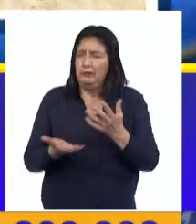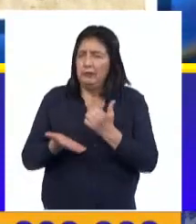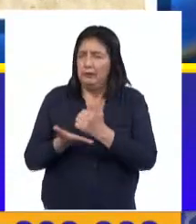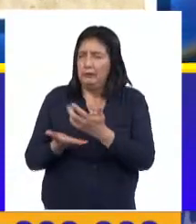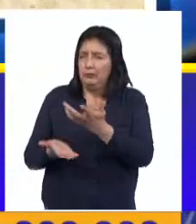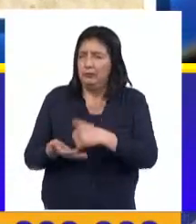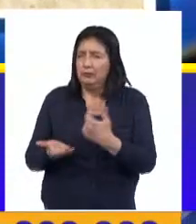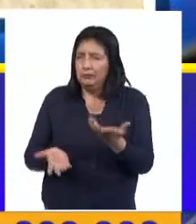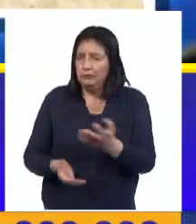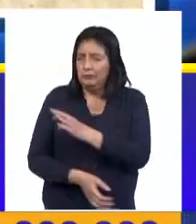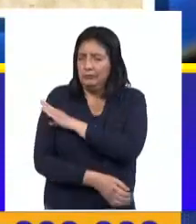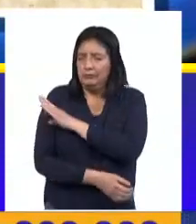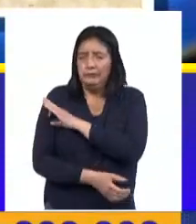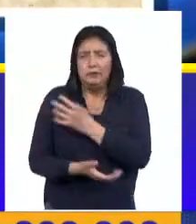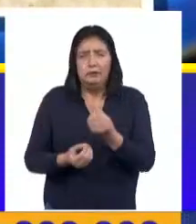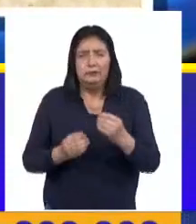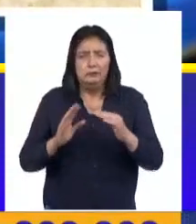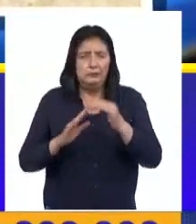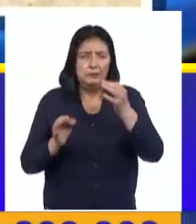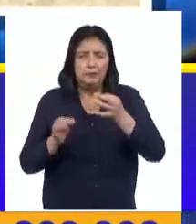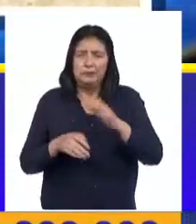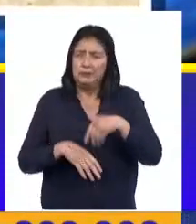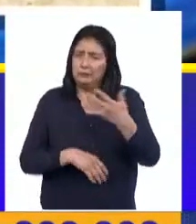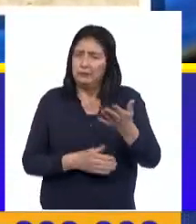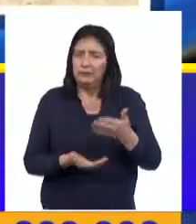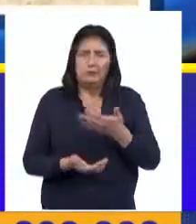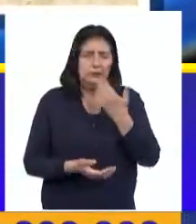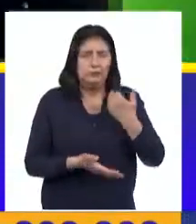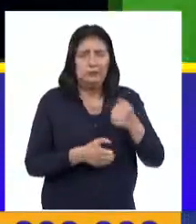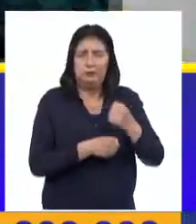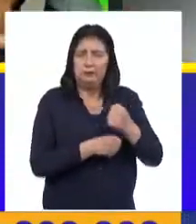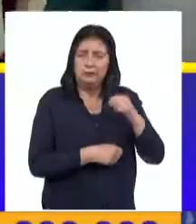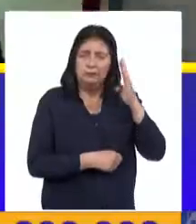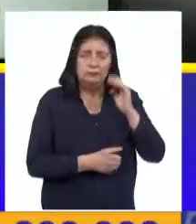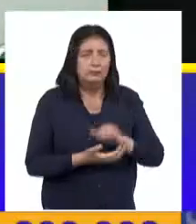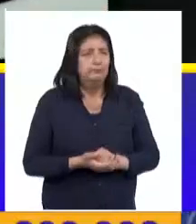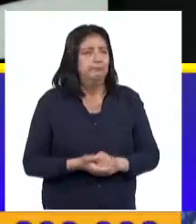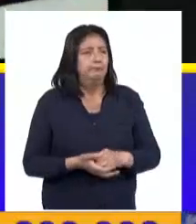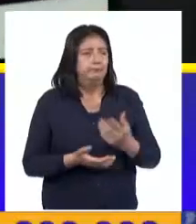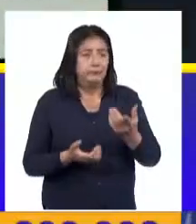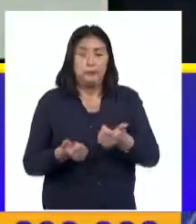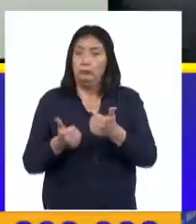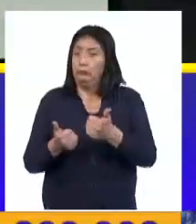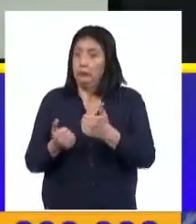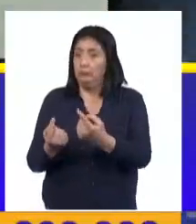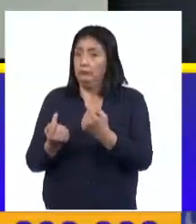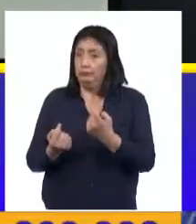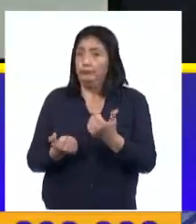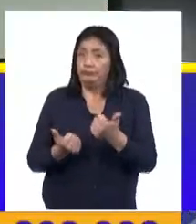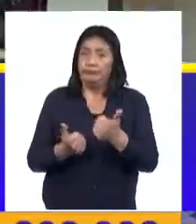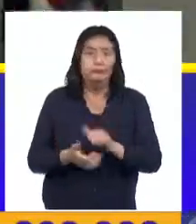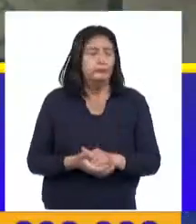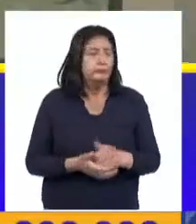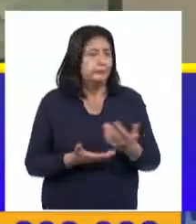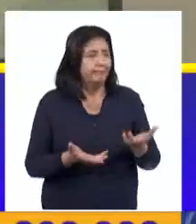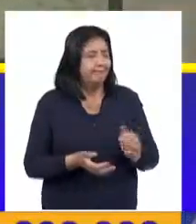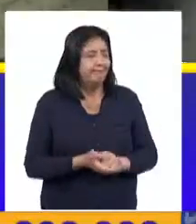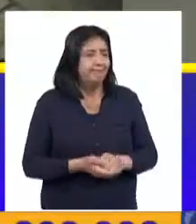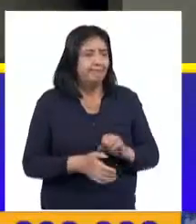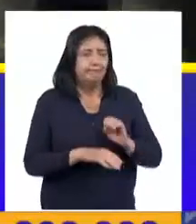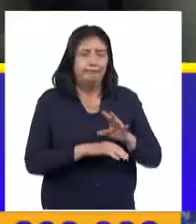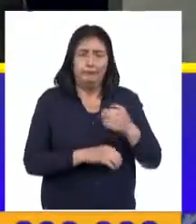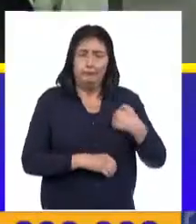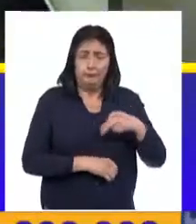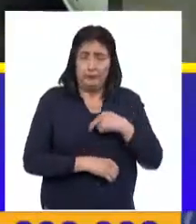con las autoridades de la Fiscalía o el Poder Judicial y luego para mejorar la labor de la policía? Bueno, qué oportuna su pregunta, puesto que ante una sugerencia